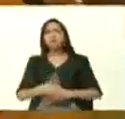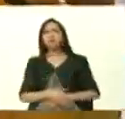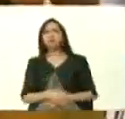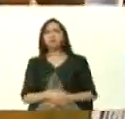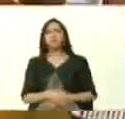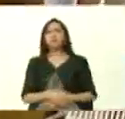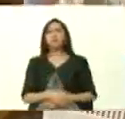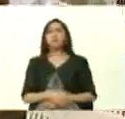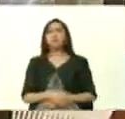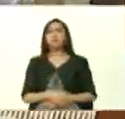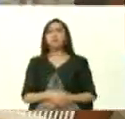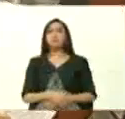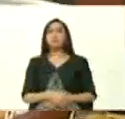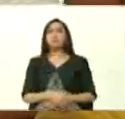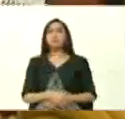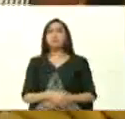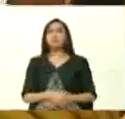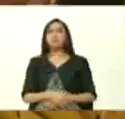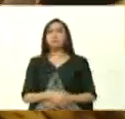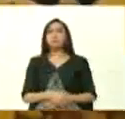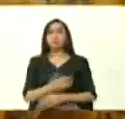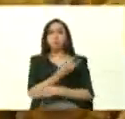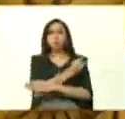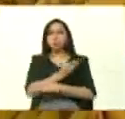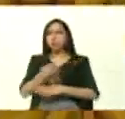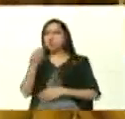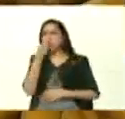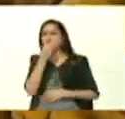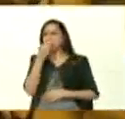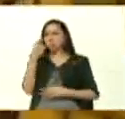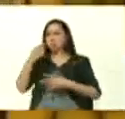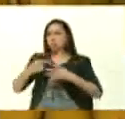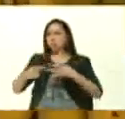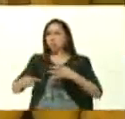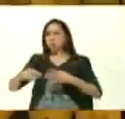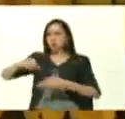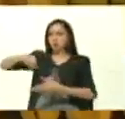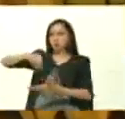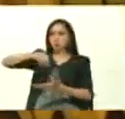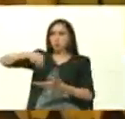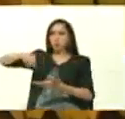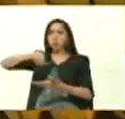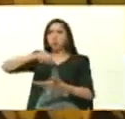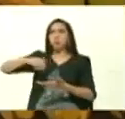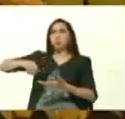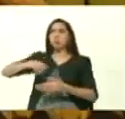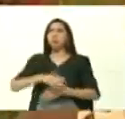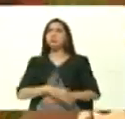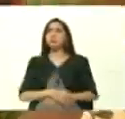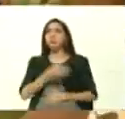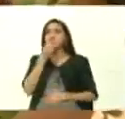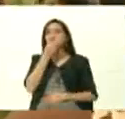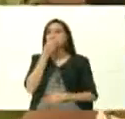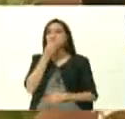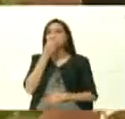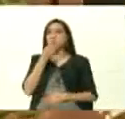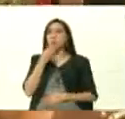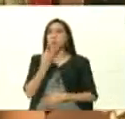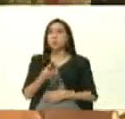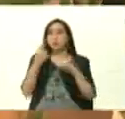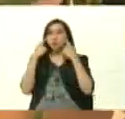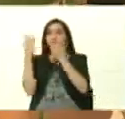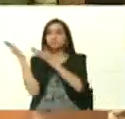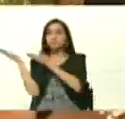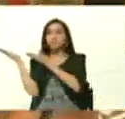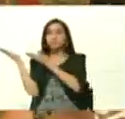Ese es orégano chivero, orégano orejón. ¿Este es el orégano orejón? Orejón. Ajá. Buenísimo, hierba luisa. ¿Para